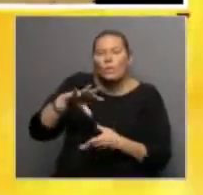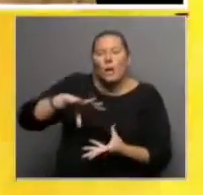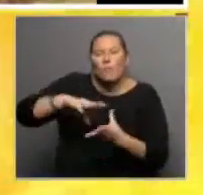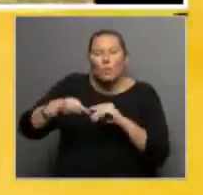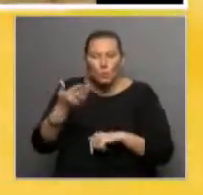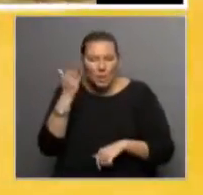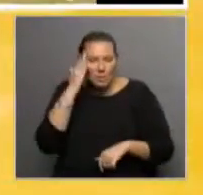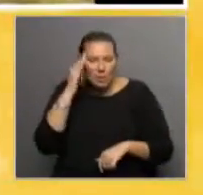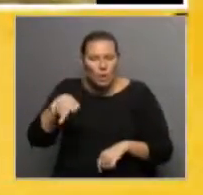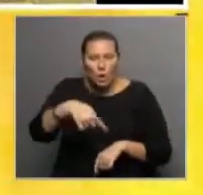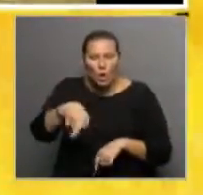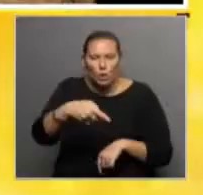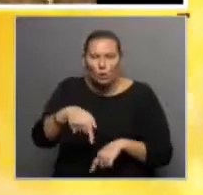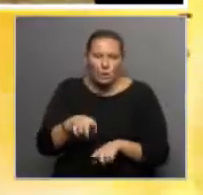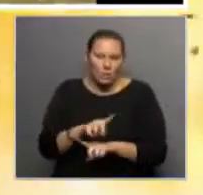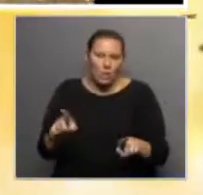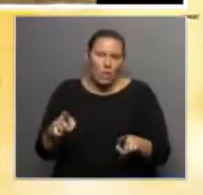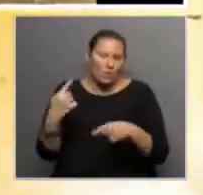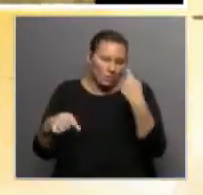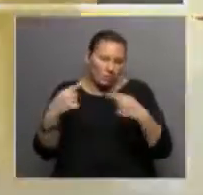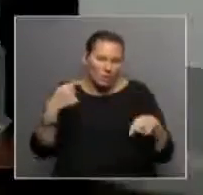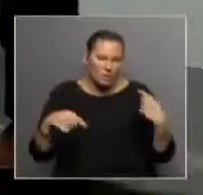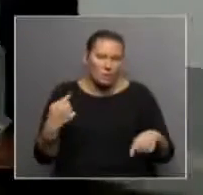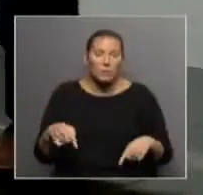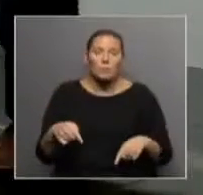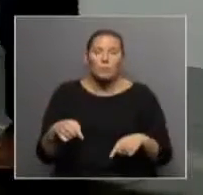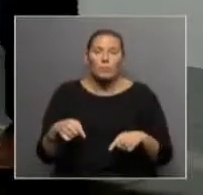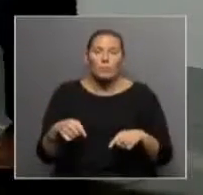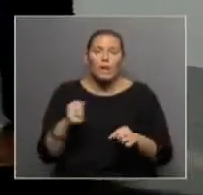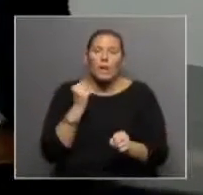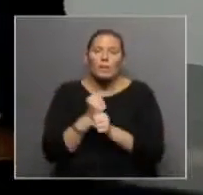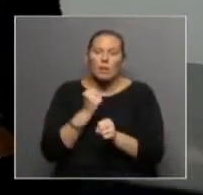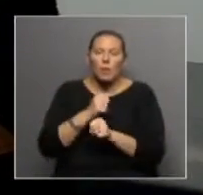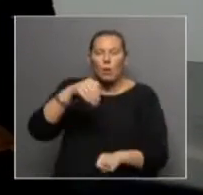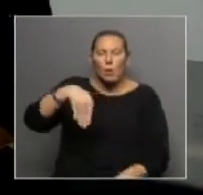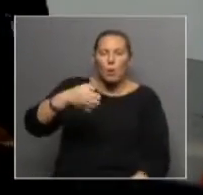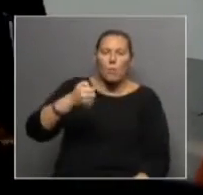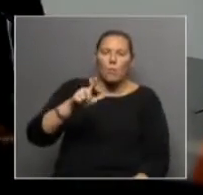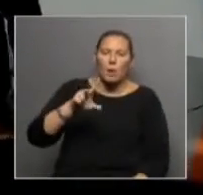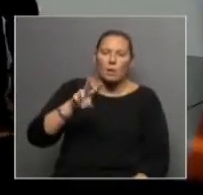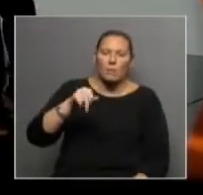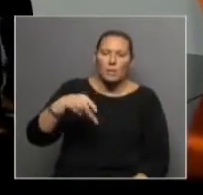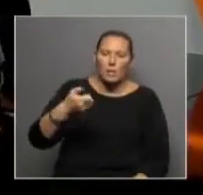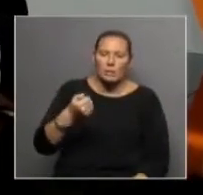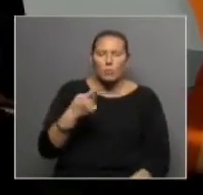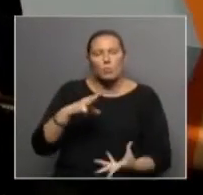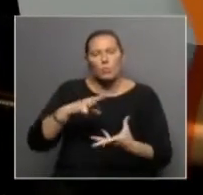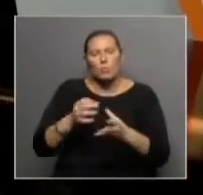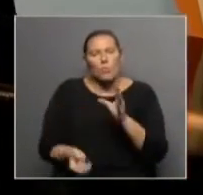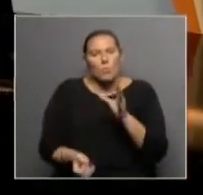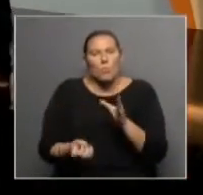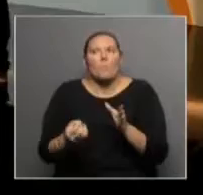método de buscar los cuerpos. Von der Brieder, el trabajo de Malvinas fue un hito diferencial porque,